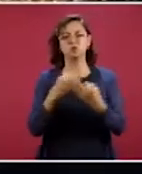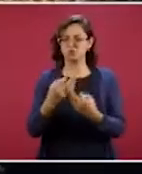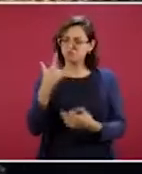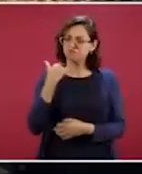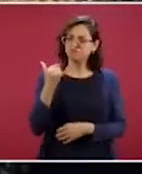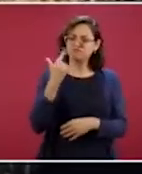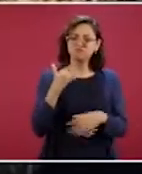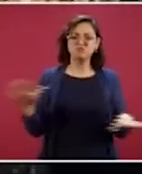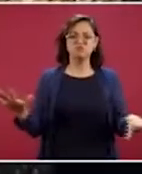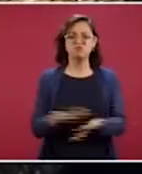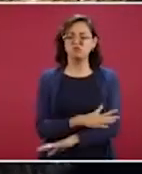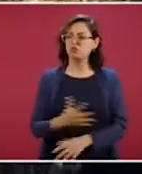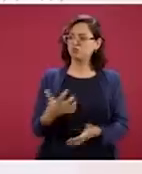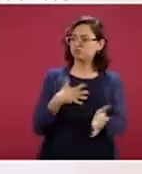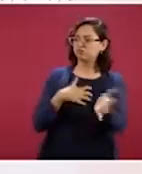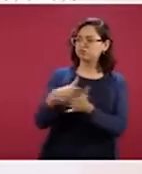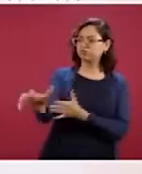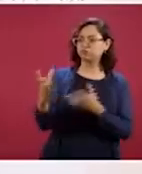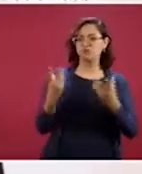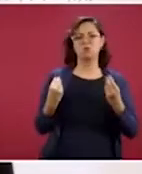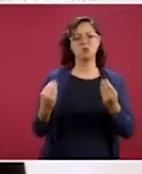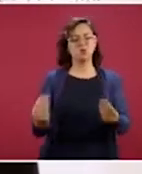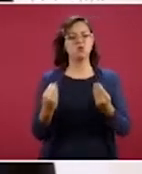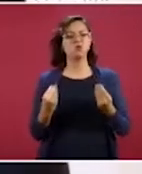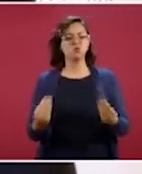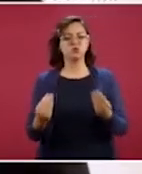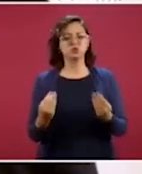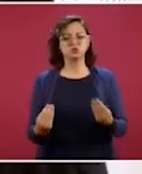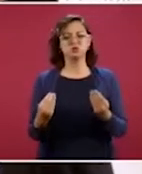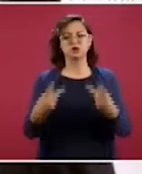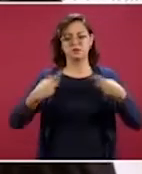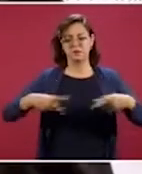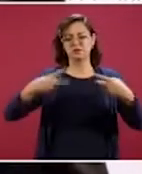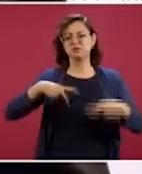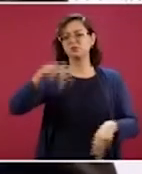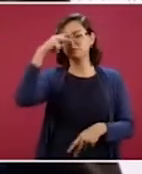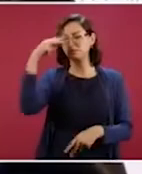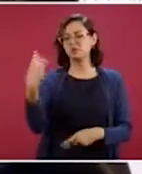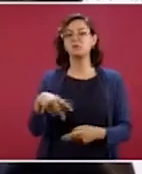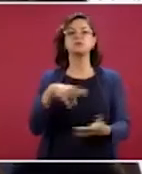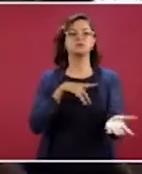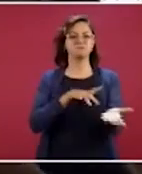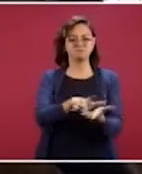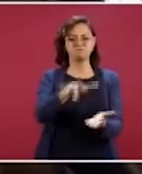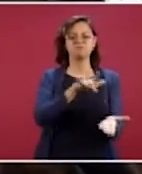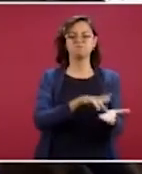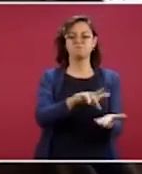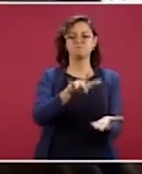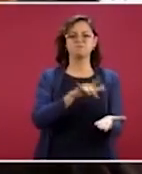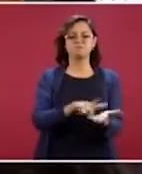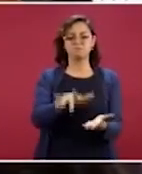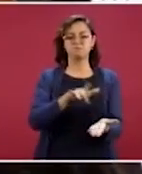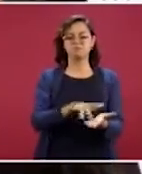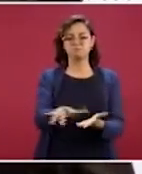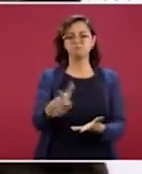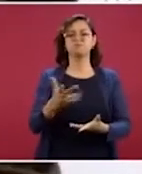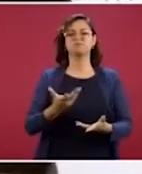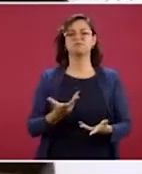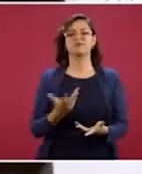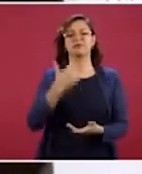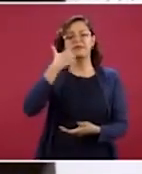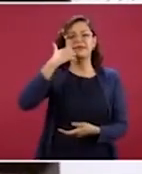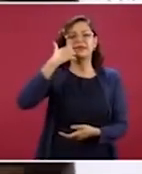muchos los mexicanos que apoyamos, que